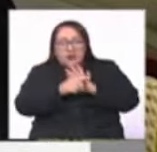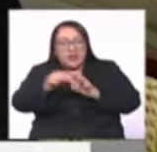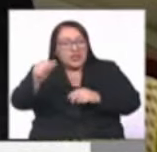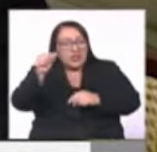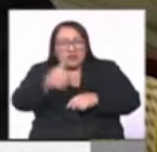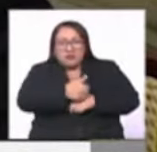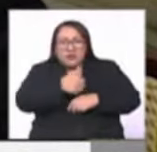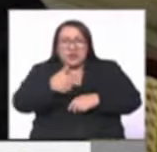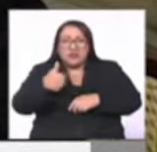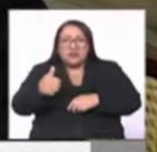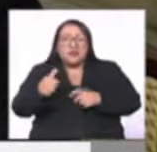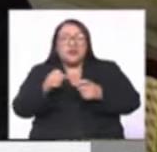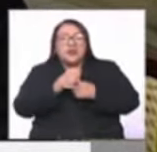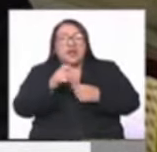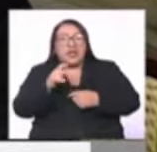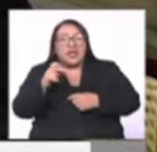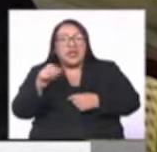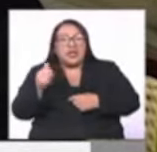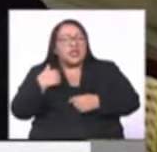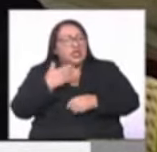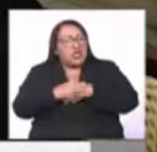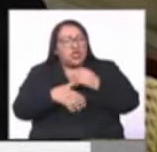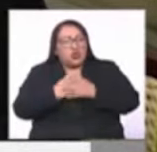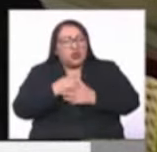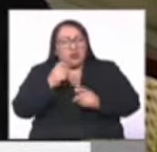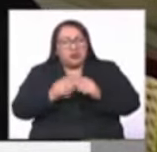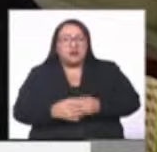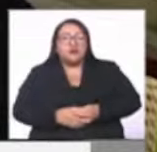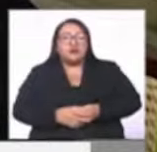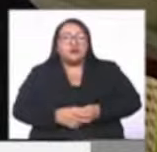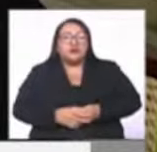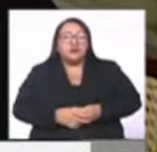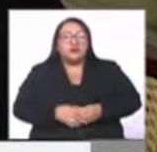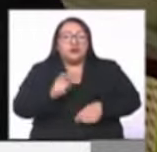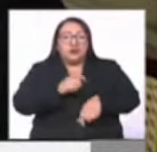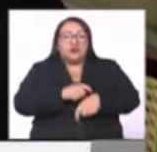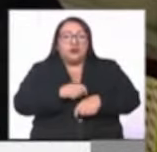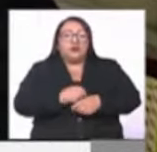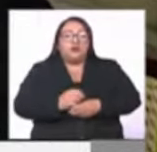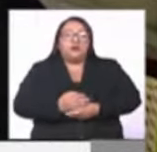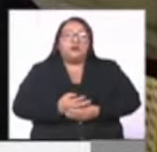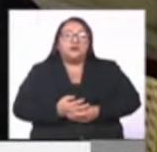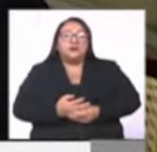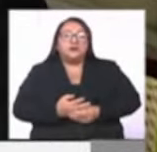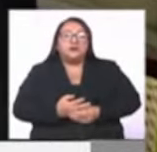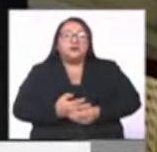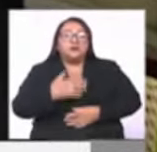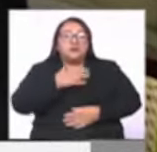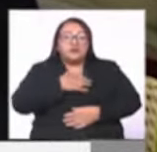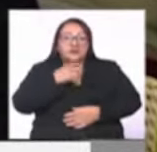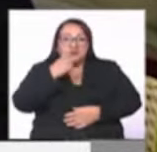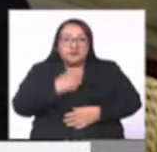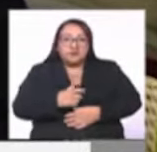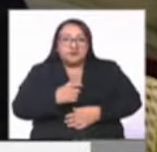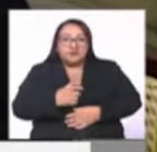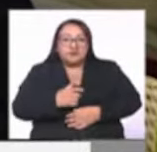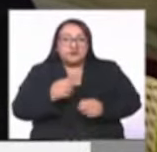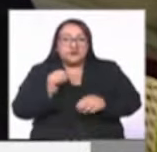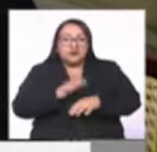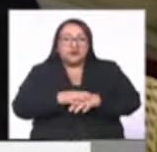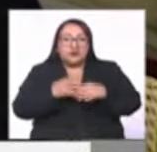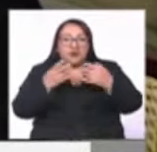principios y garantías que tiene todo ciudadano y en este caso en mi persona frente al